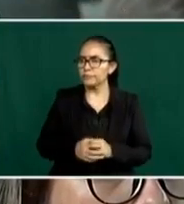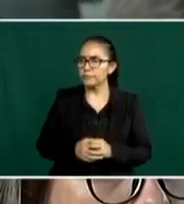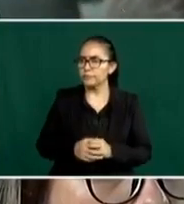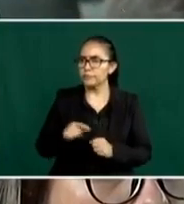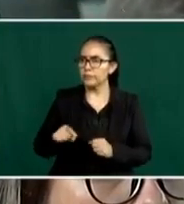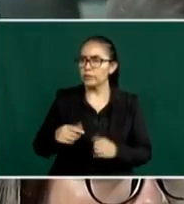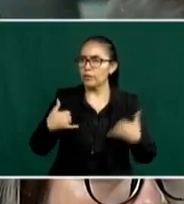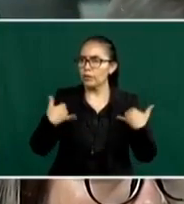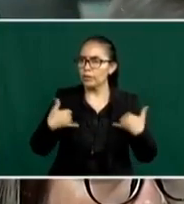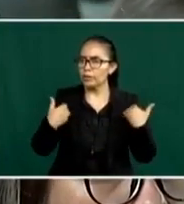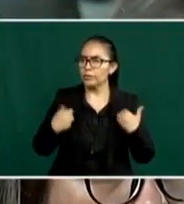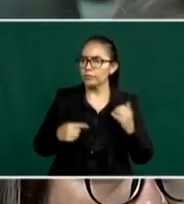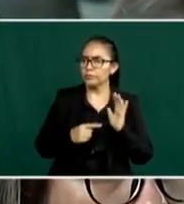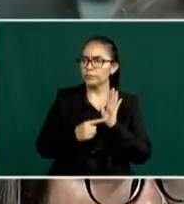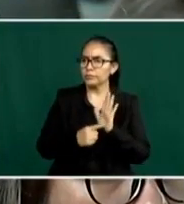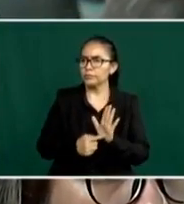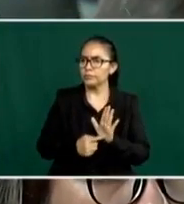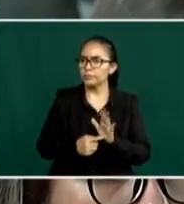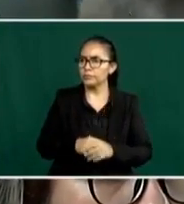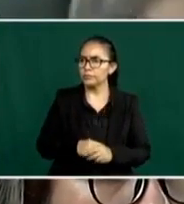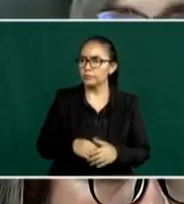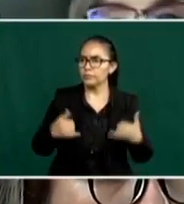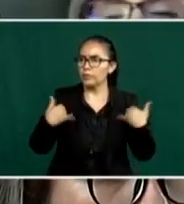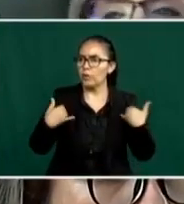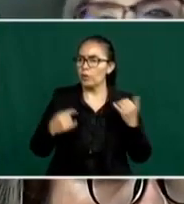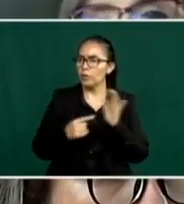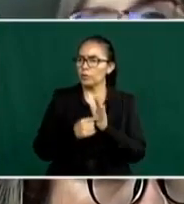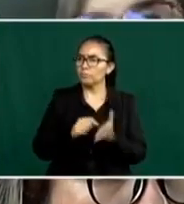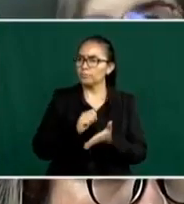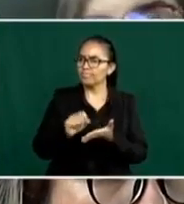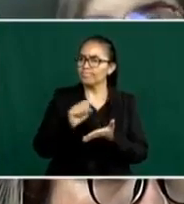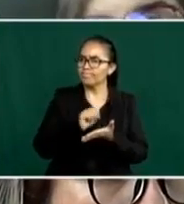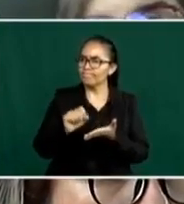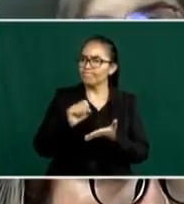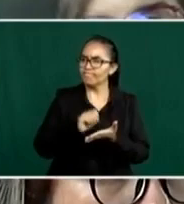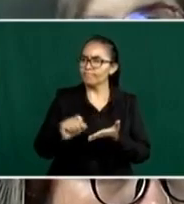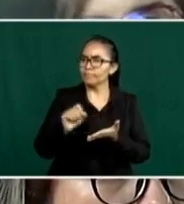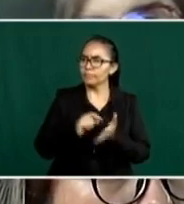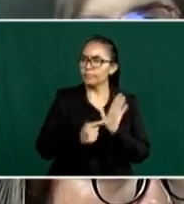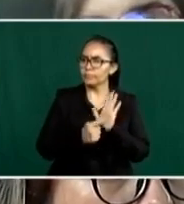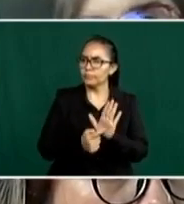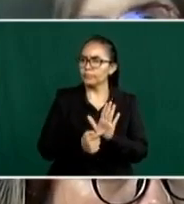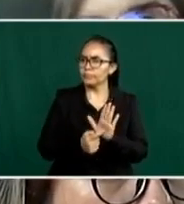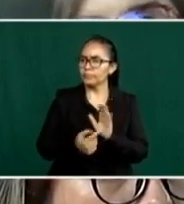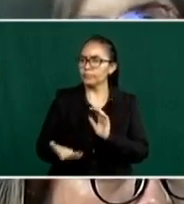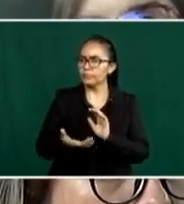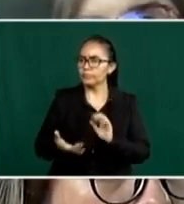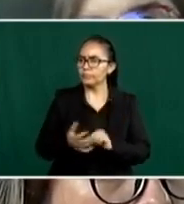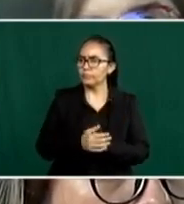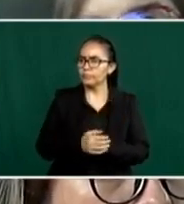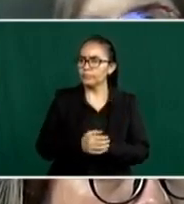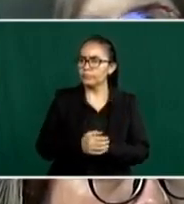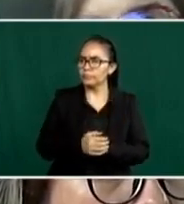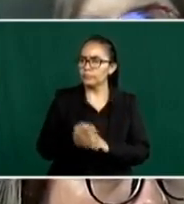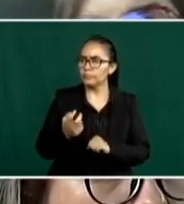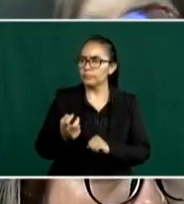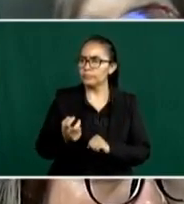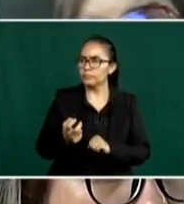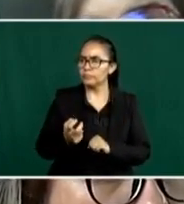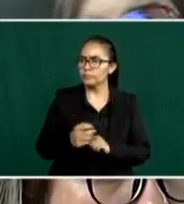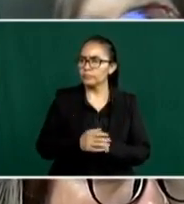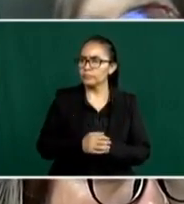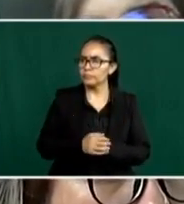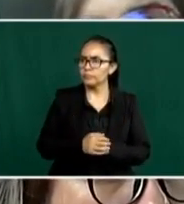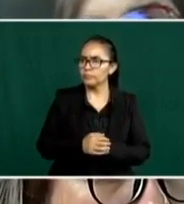este muchacho, y aquí viene la denuncia. Aquí está escrito, en estos hechos, que estas personas